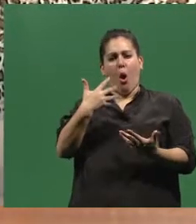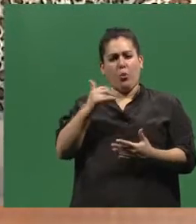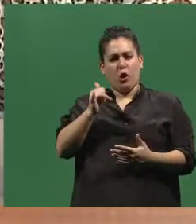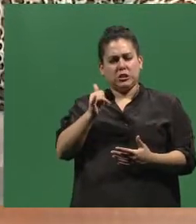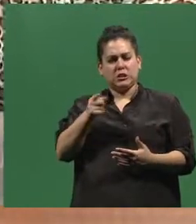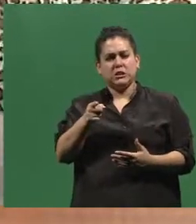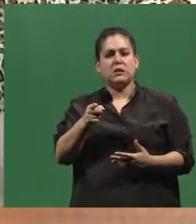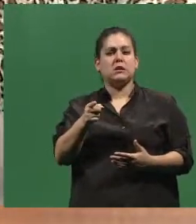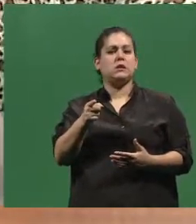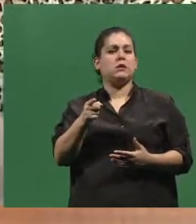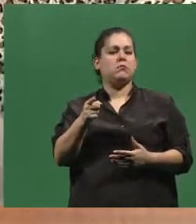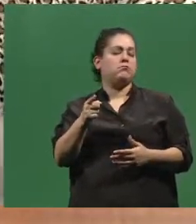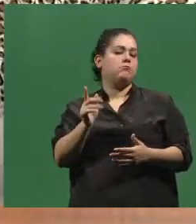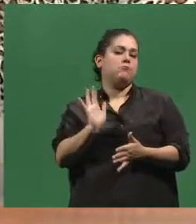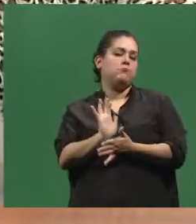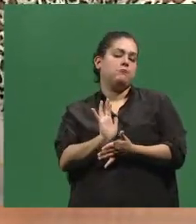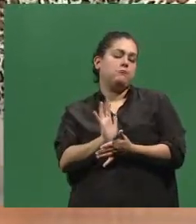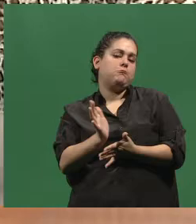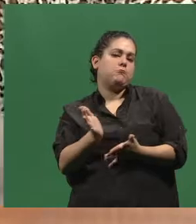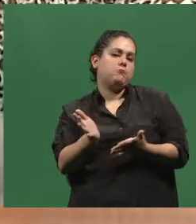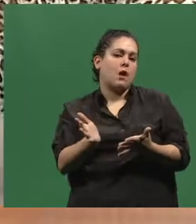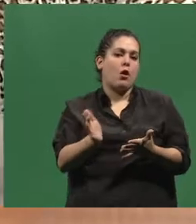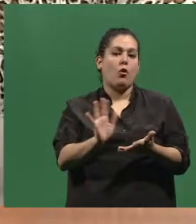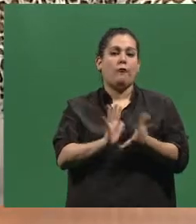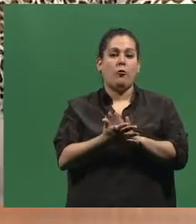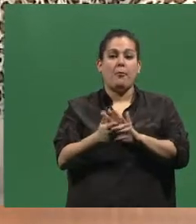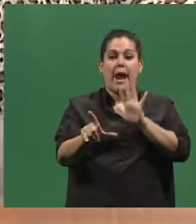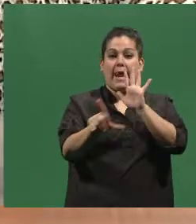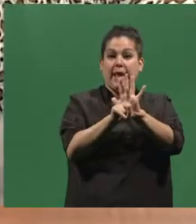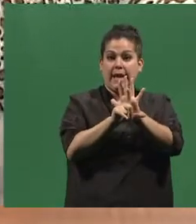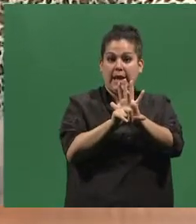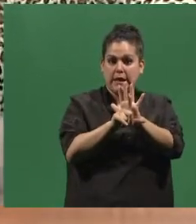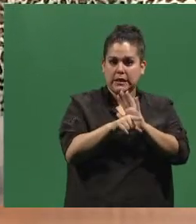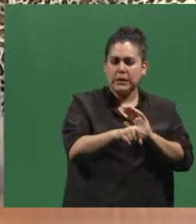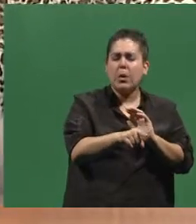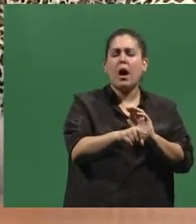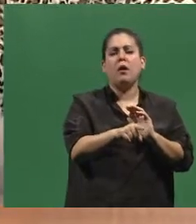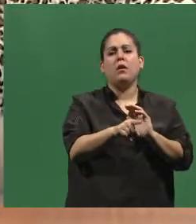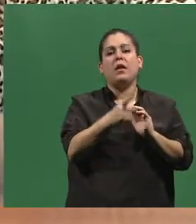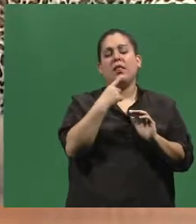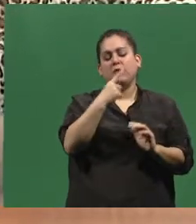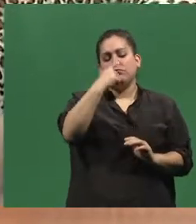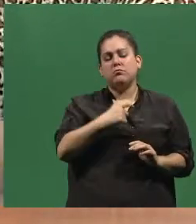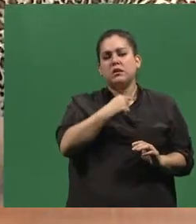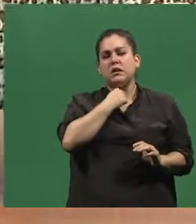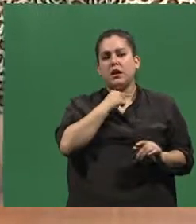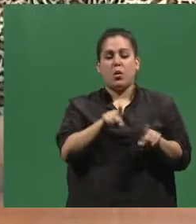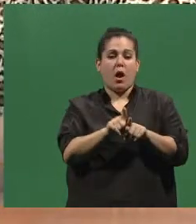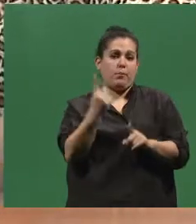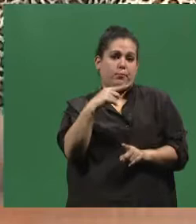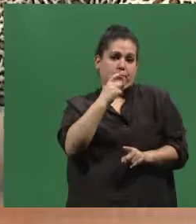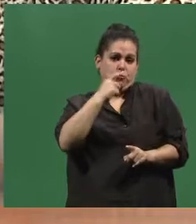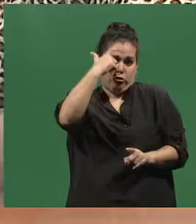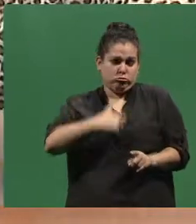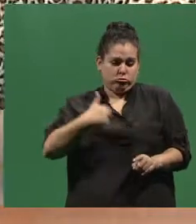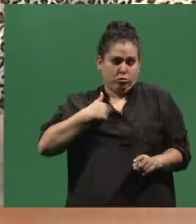normalmente, técnicamente, digamos, la parte legislativa uno quiere, cuando a mí me